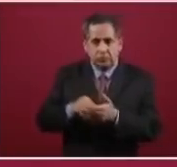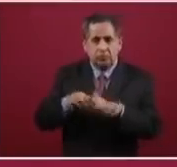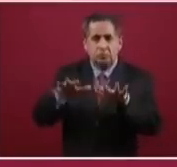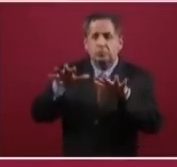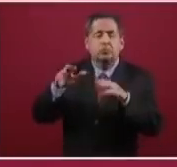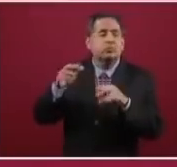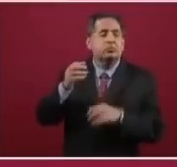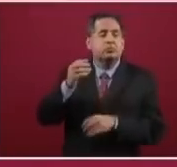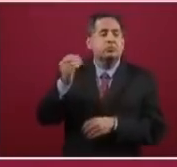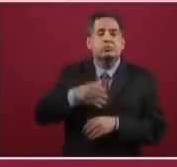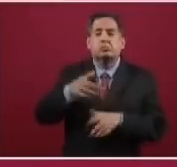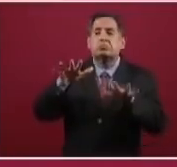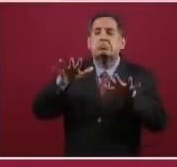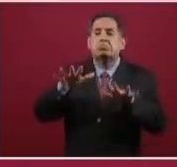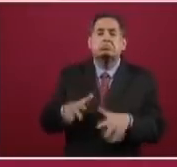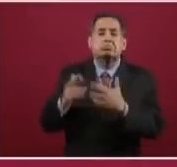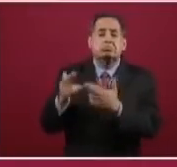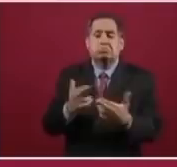hundiera